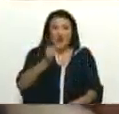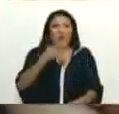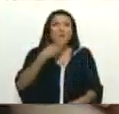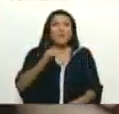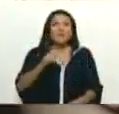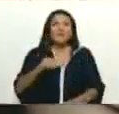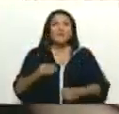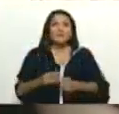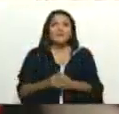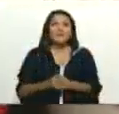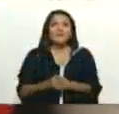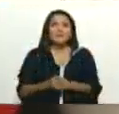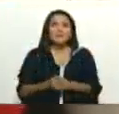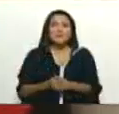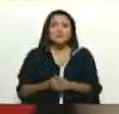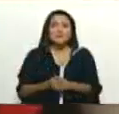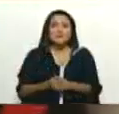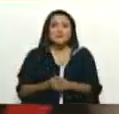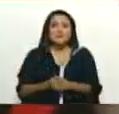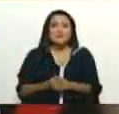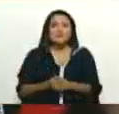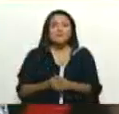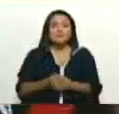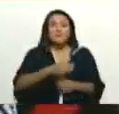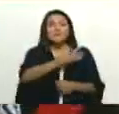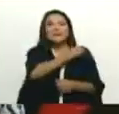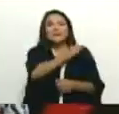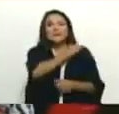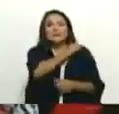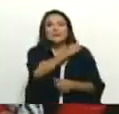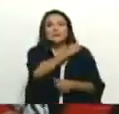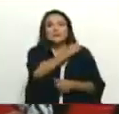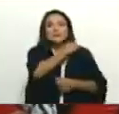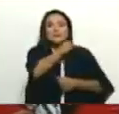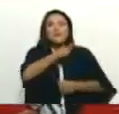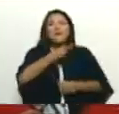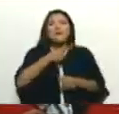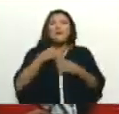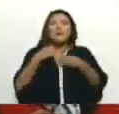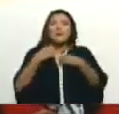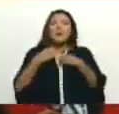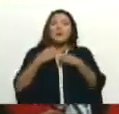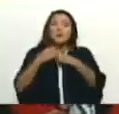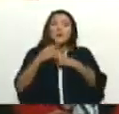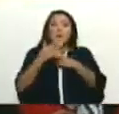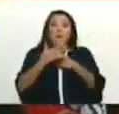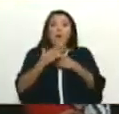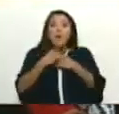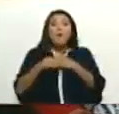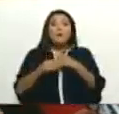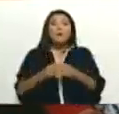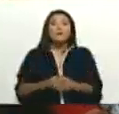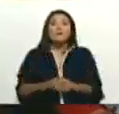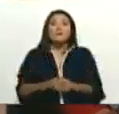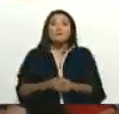todavía en los linderos de la juventud, ¿verdad? Pero que fueron insuflados por el profesor Aristóbulo